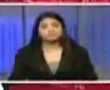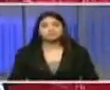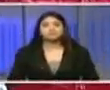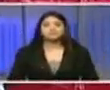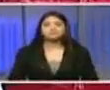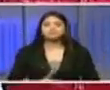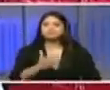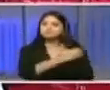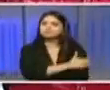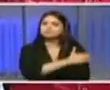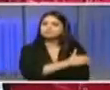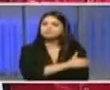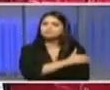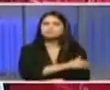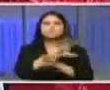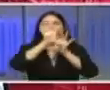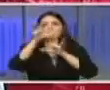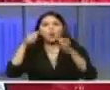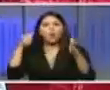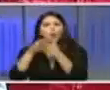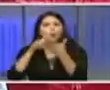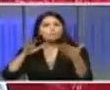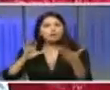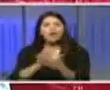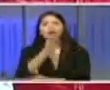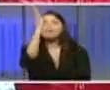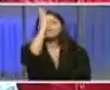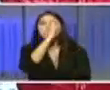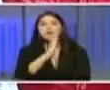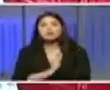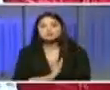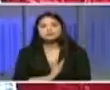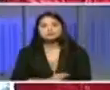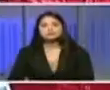La derecha internacional dio el golpe de Estado en Brasil.